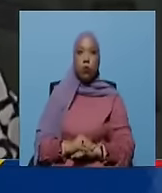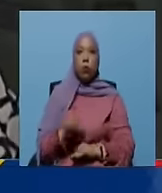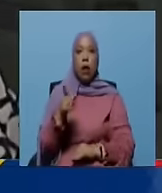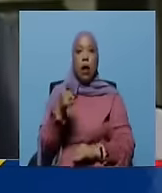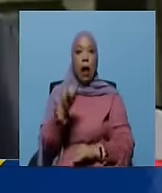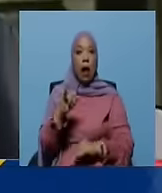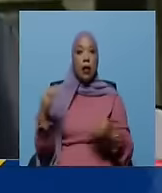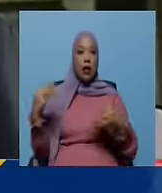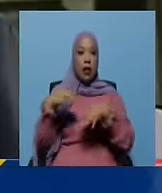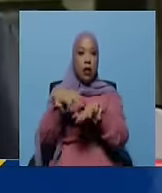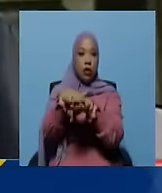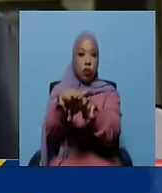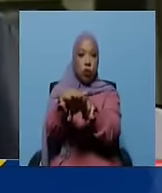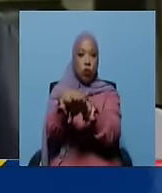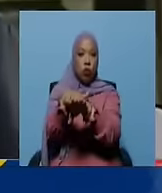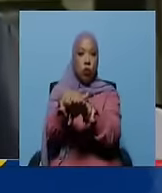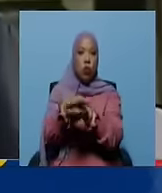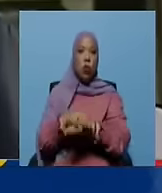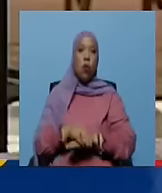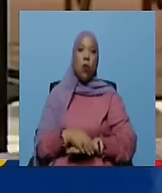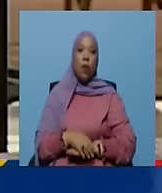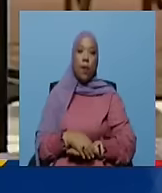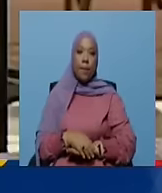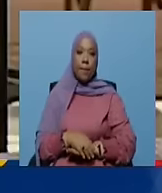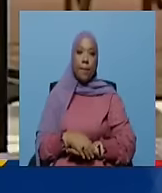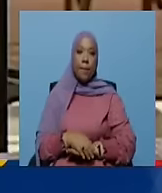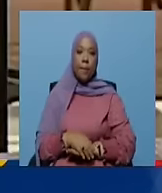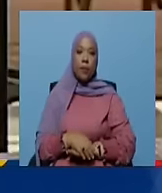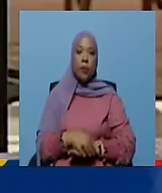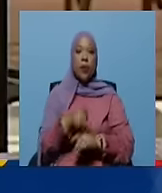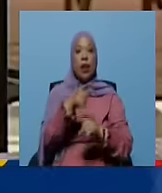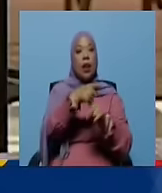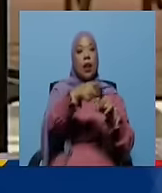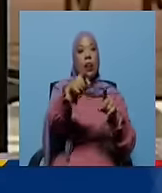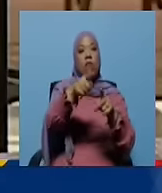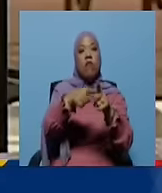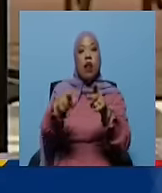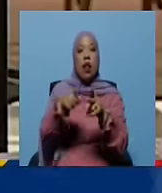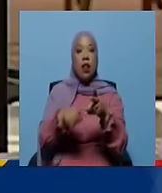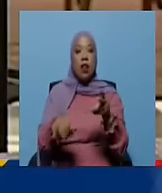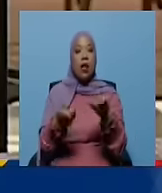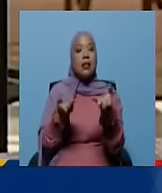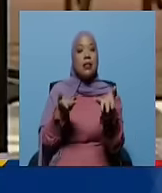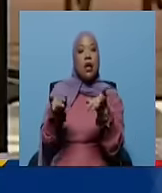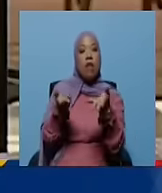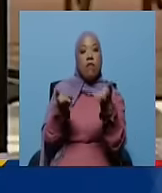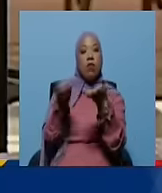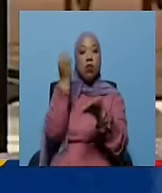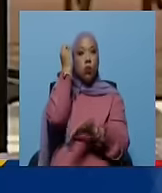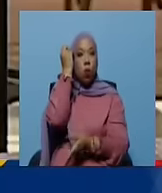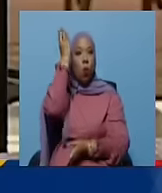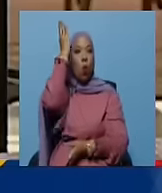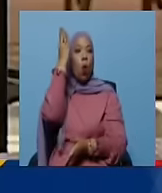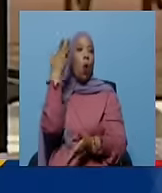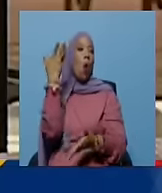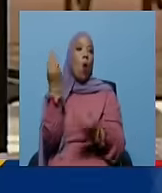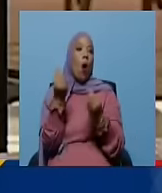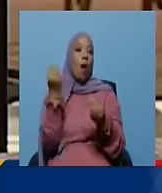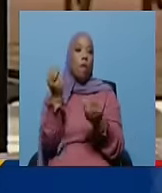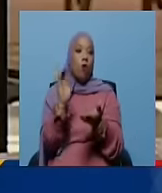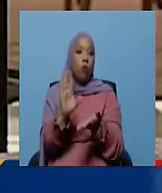integran distintas capacidades de servicio en